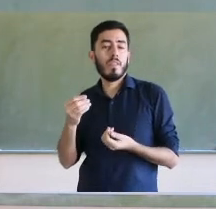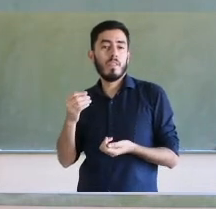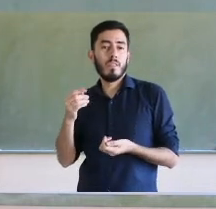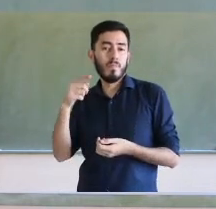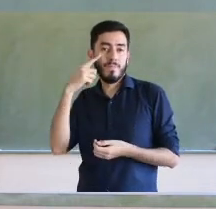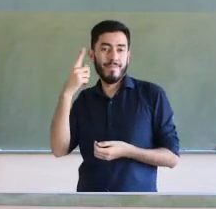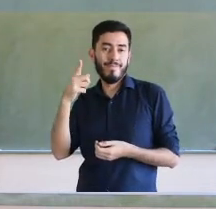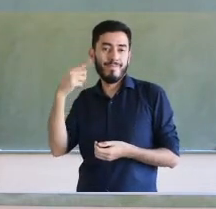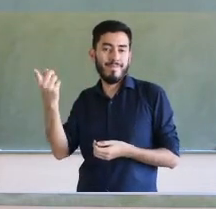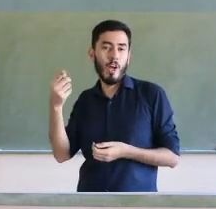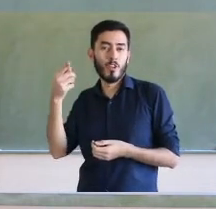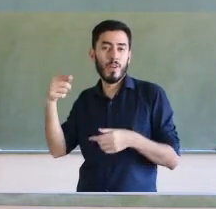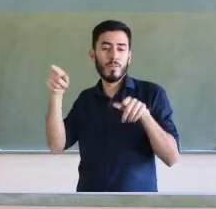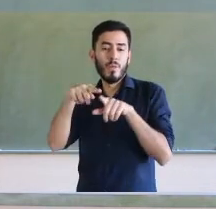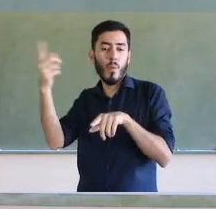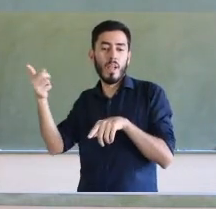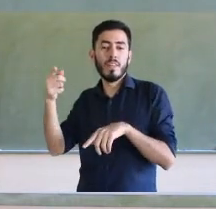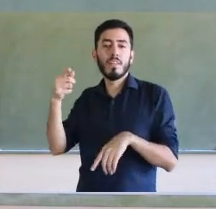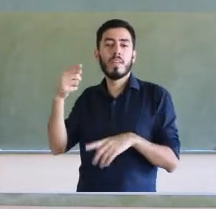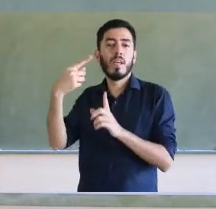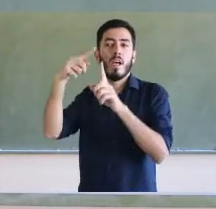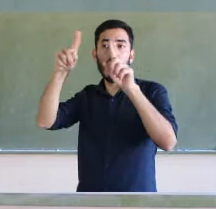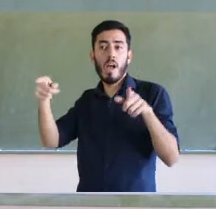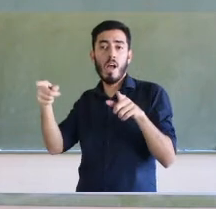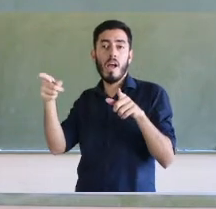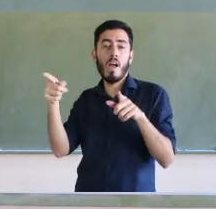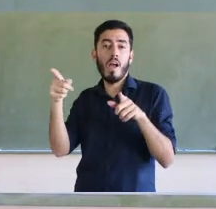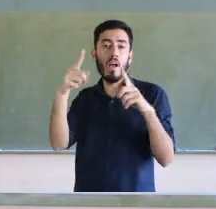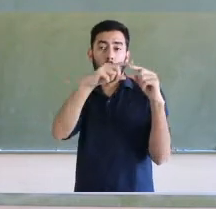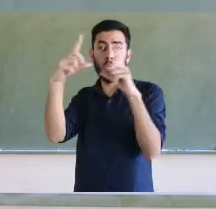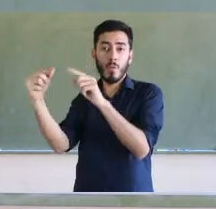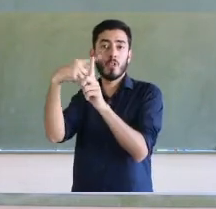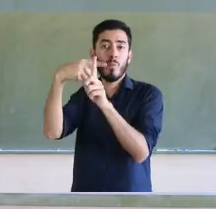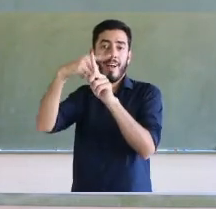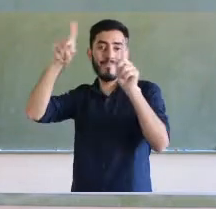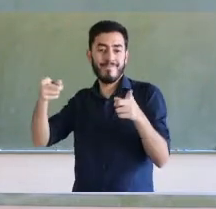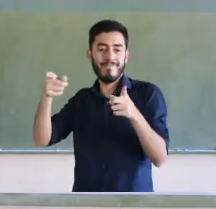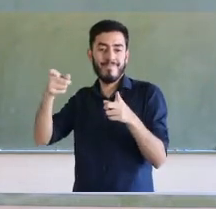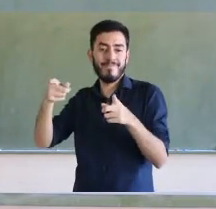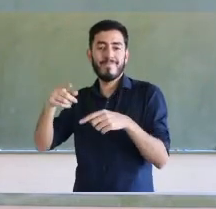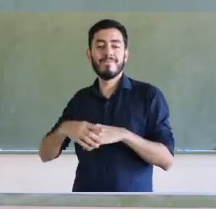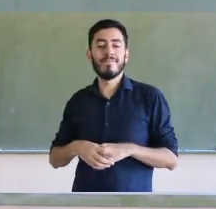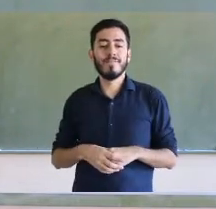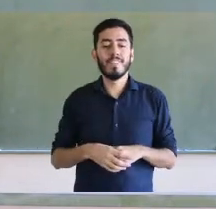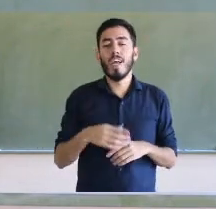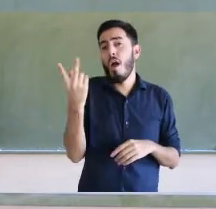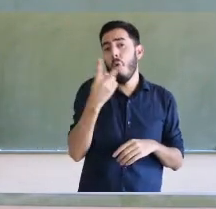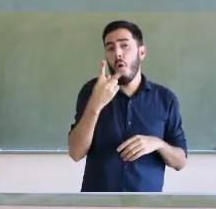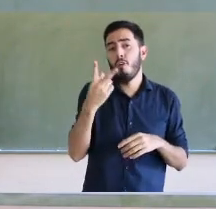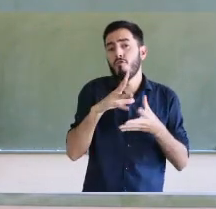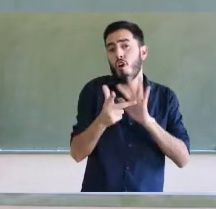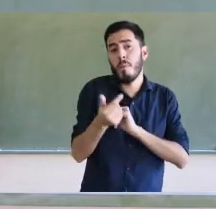siguiente ejemplo, lo que hacemos es sumamos las dos primeras fracciones y a esta la última. Estas son formas